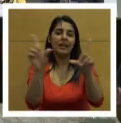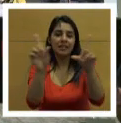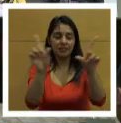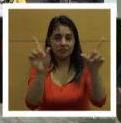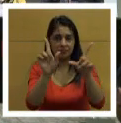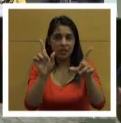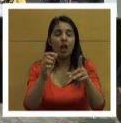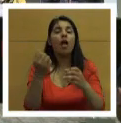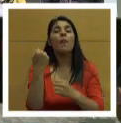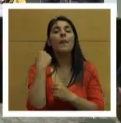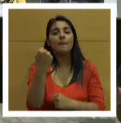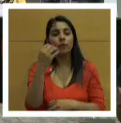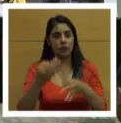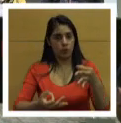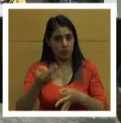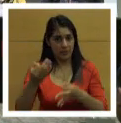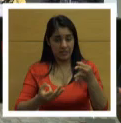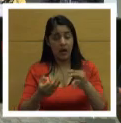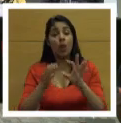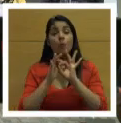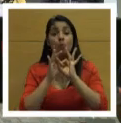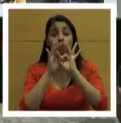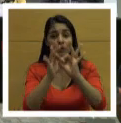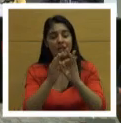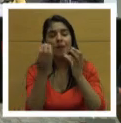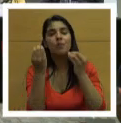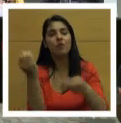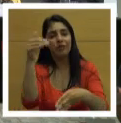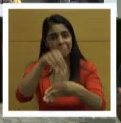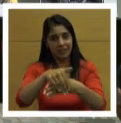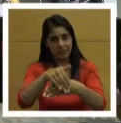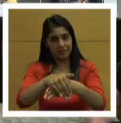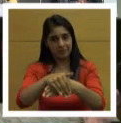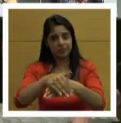televisión del Poder Judicial. Muchas gracias, muy buenas tardes.